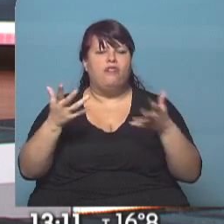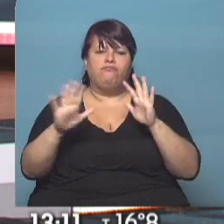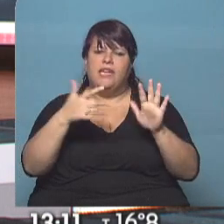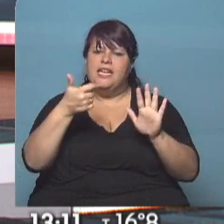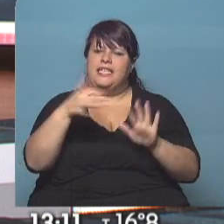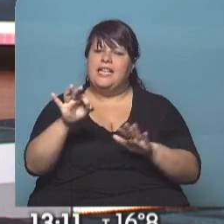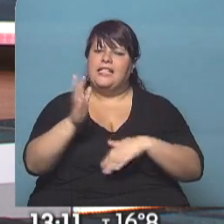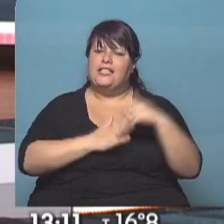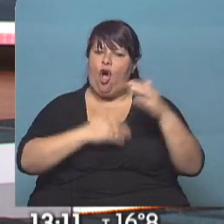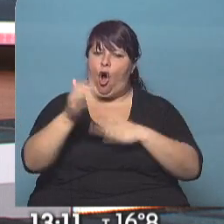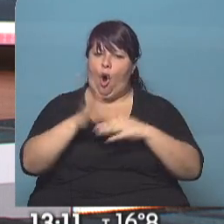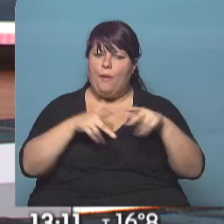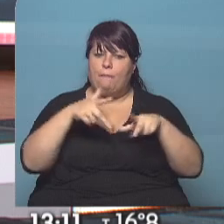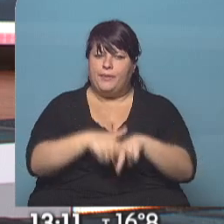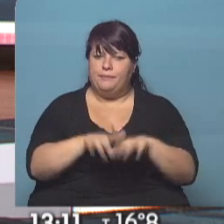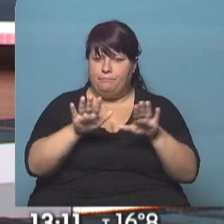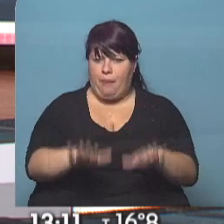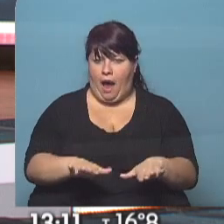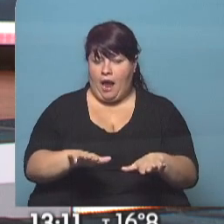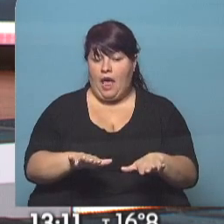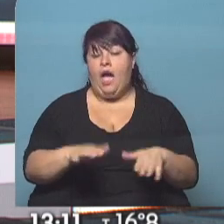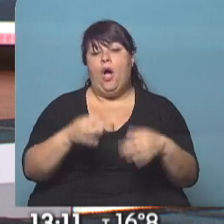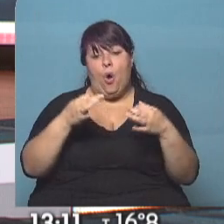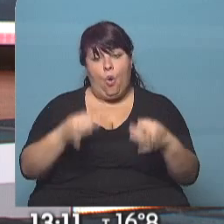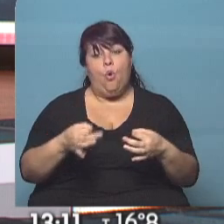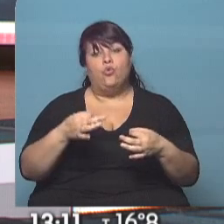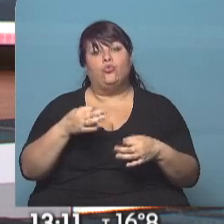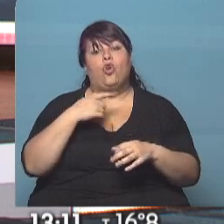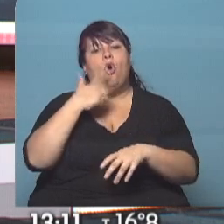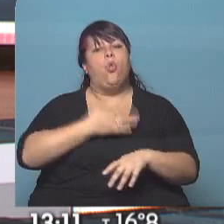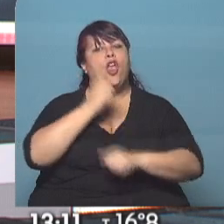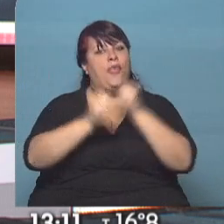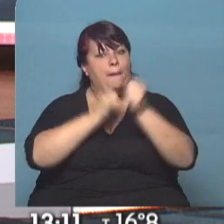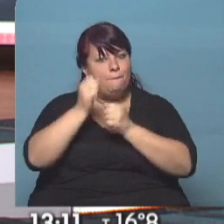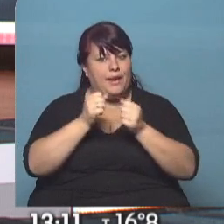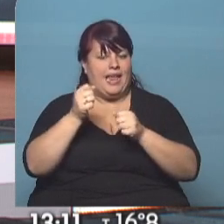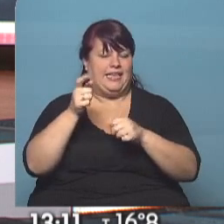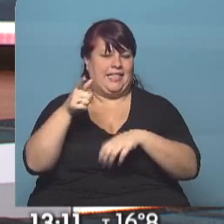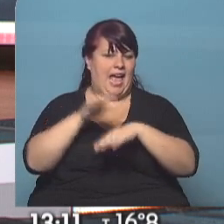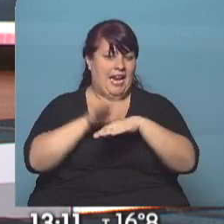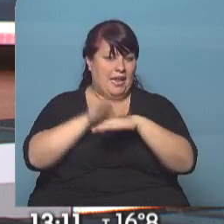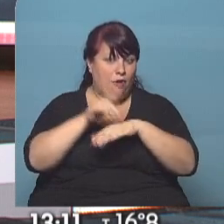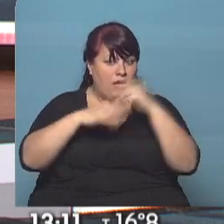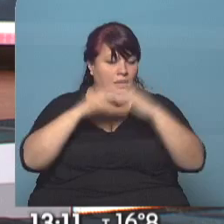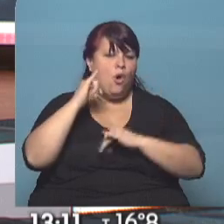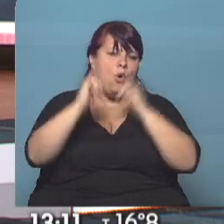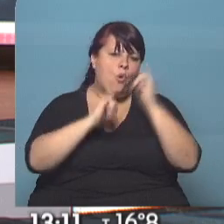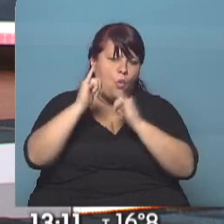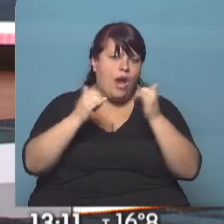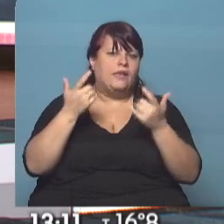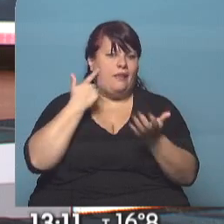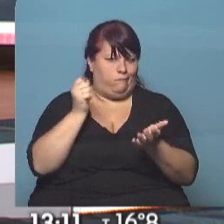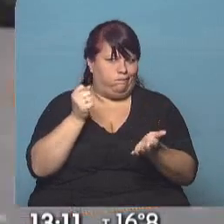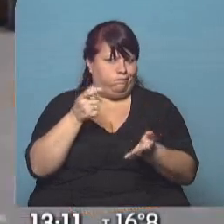60 obras que se encuentran paralizadas y justamente los exprés empresarios que llevaban a cargo las mismas relataron alguna de sus